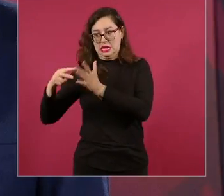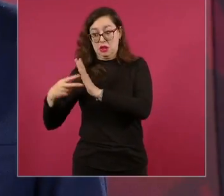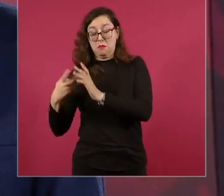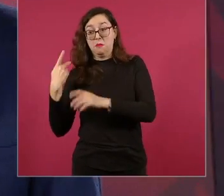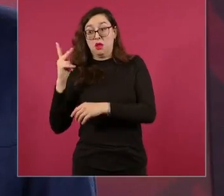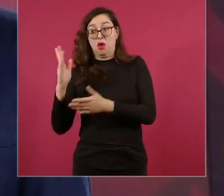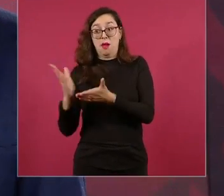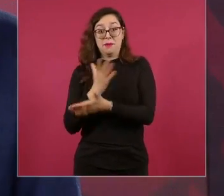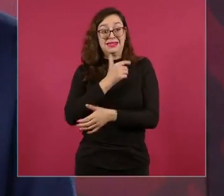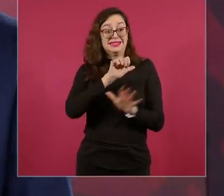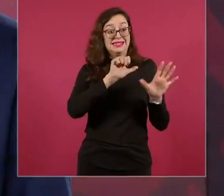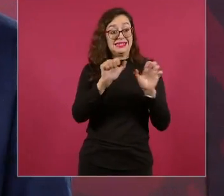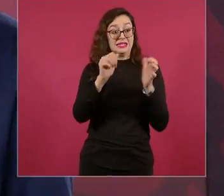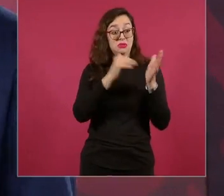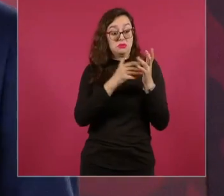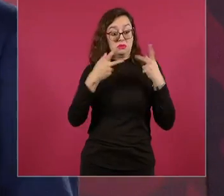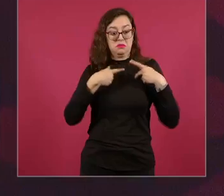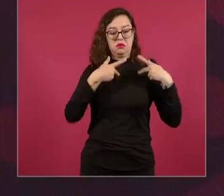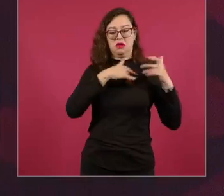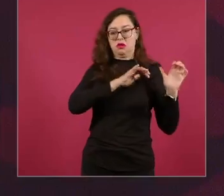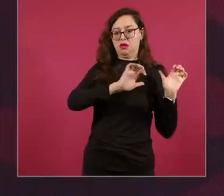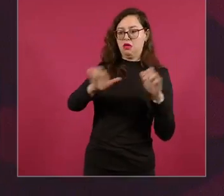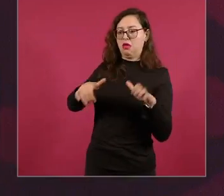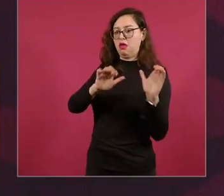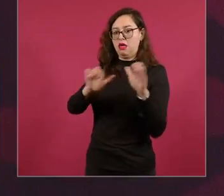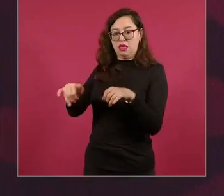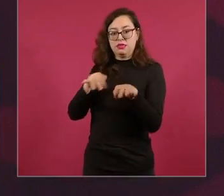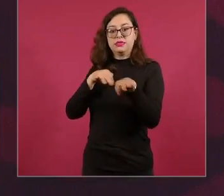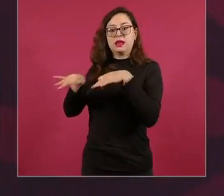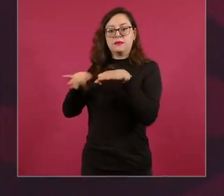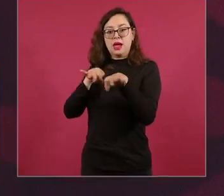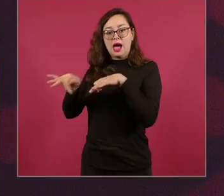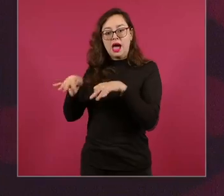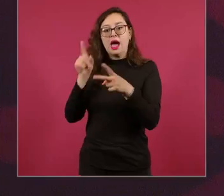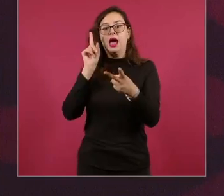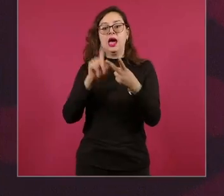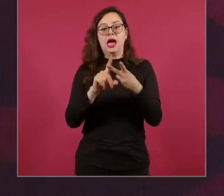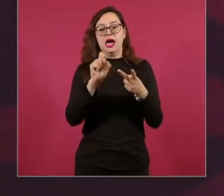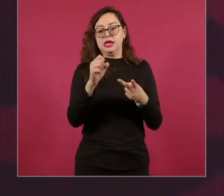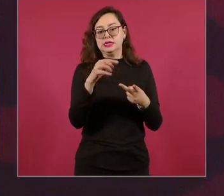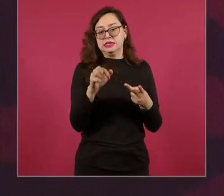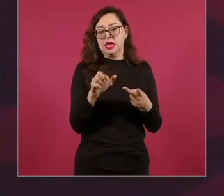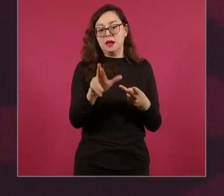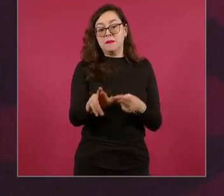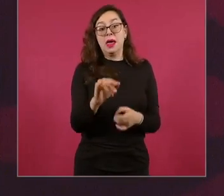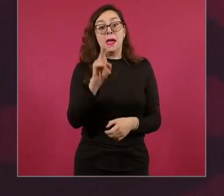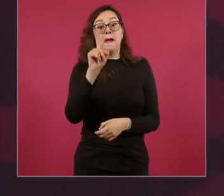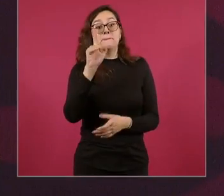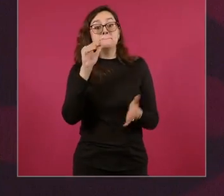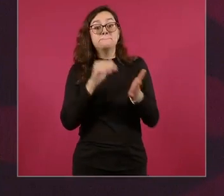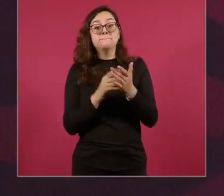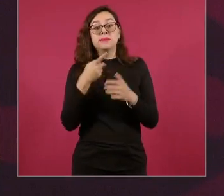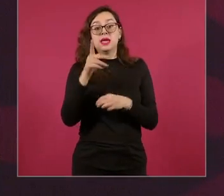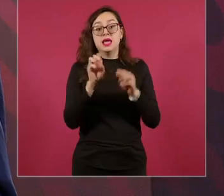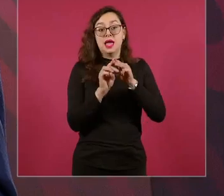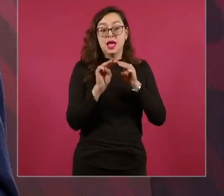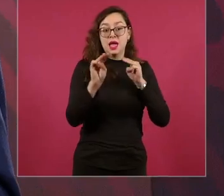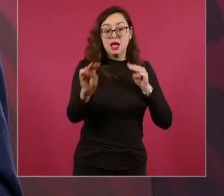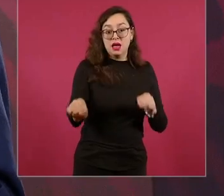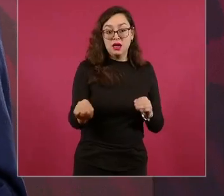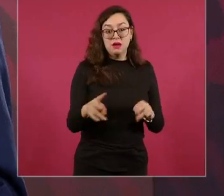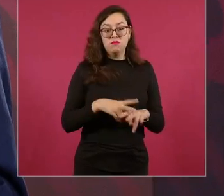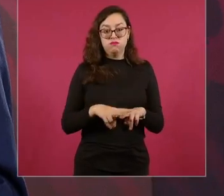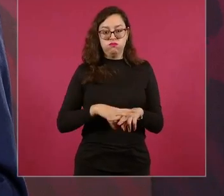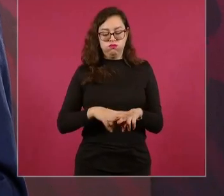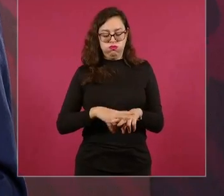la Secretaría de Marina encargada de la construcción de cerca de mil kilómetros de